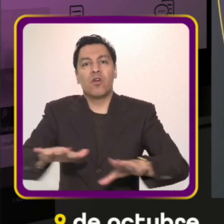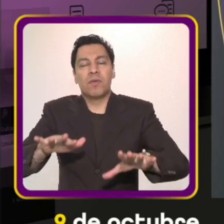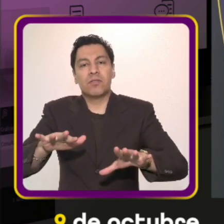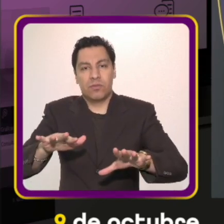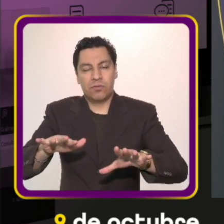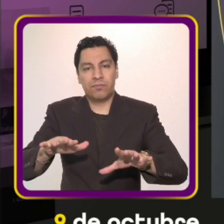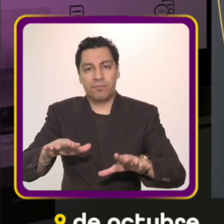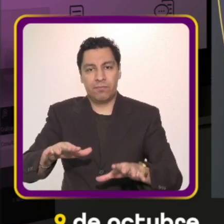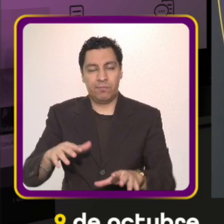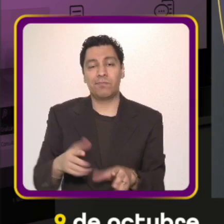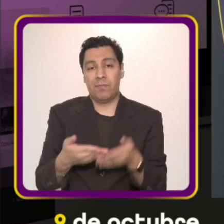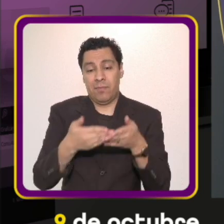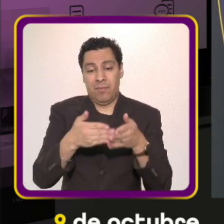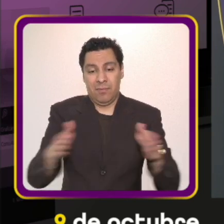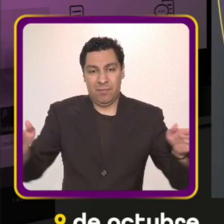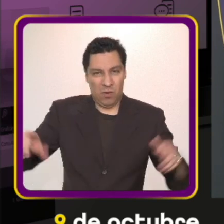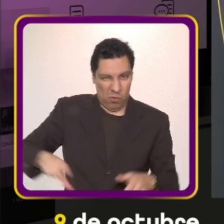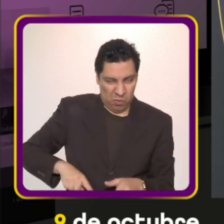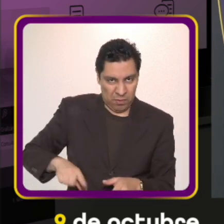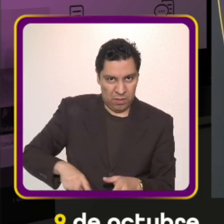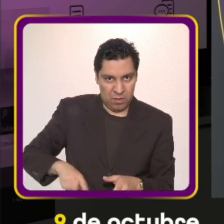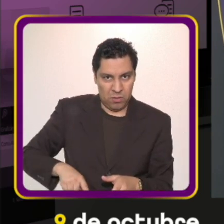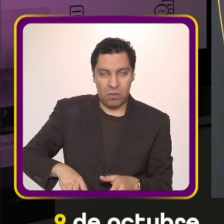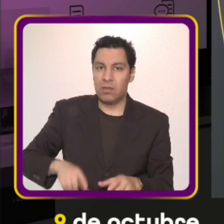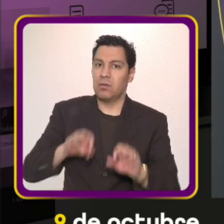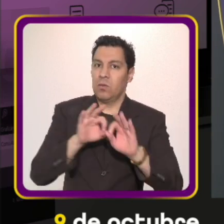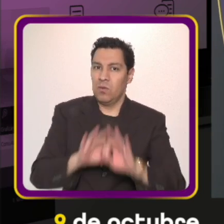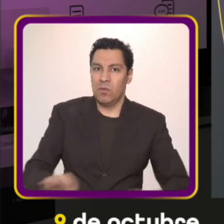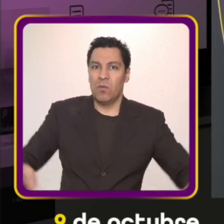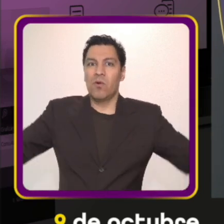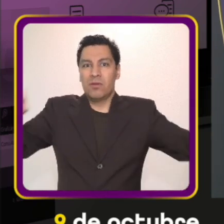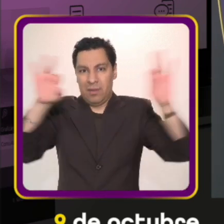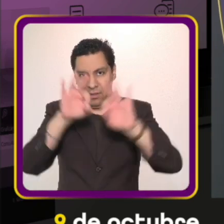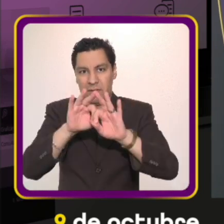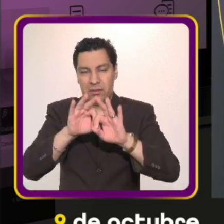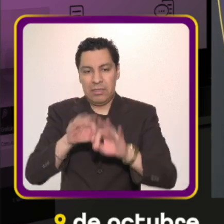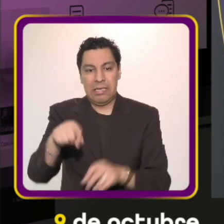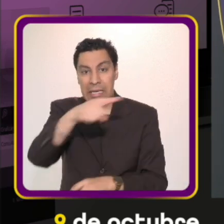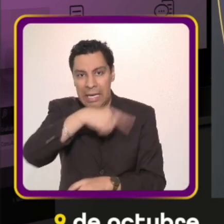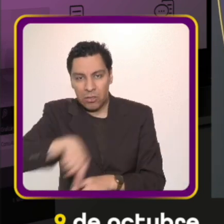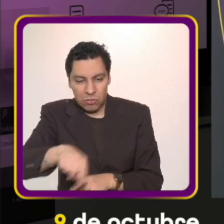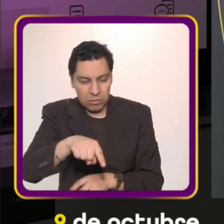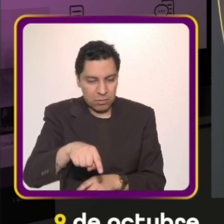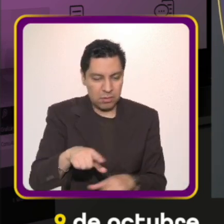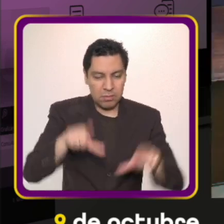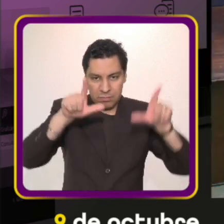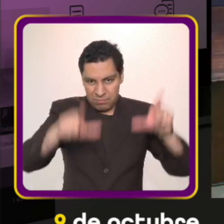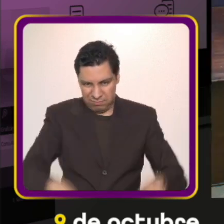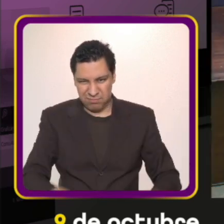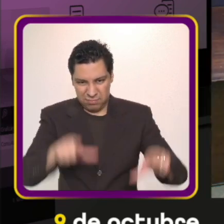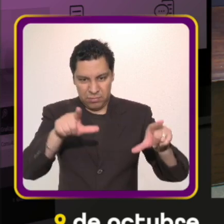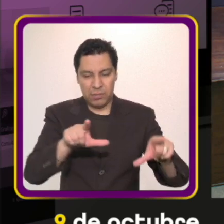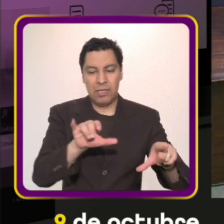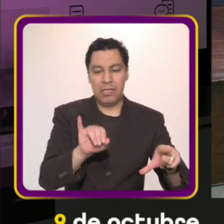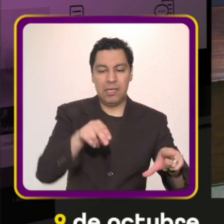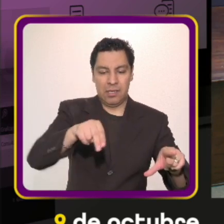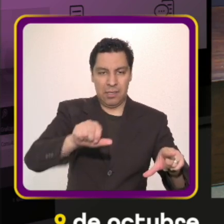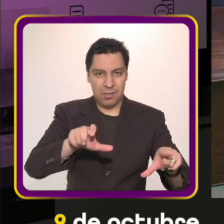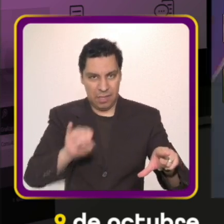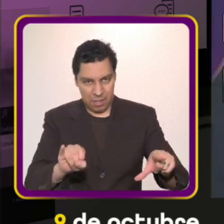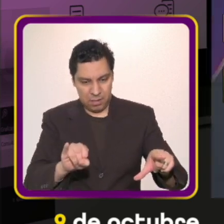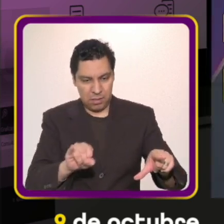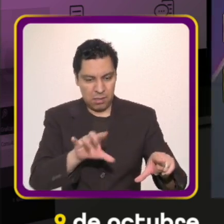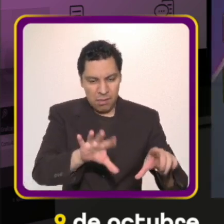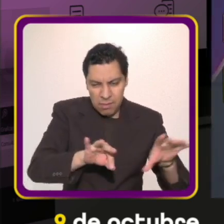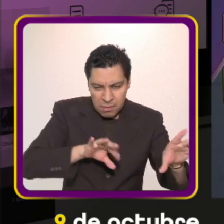es fundamental para elevar el nivel de debate social y prevenir la formación de ideas basadas en